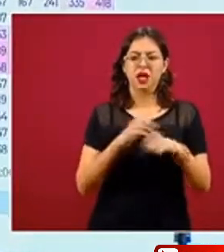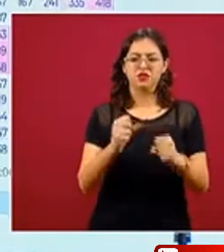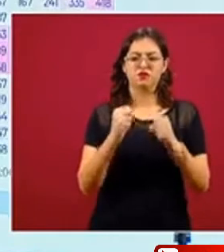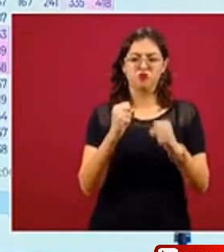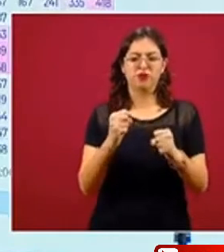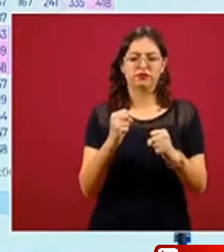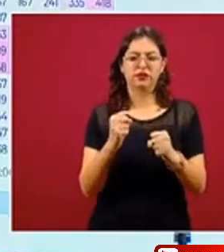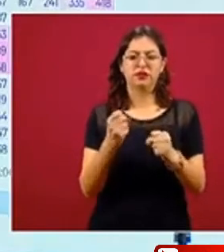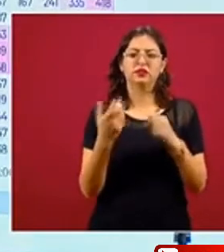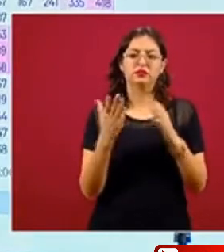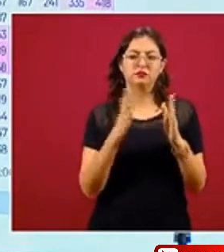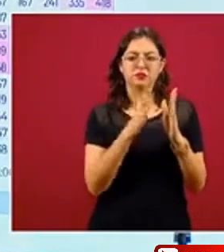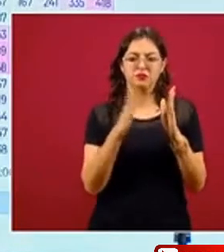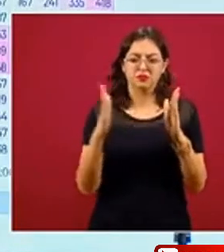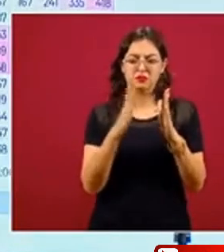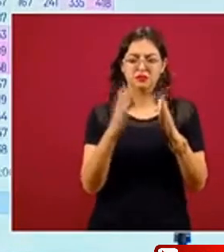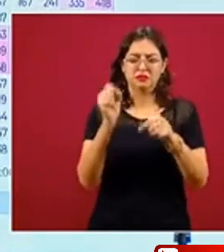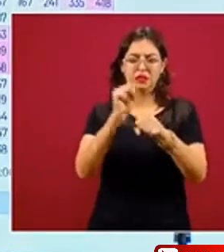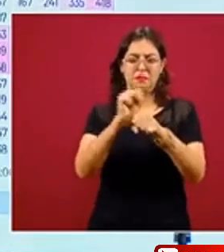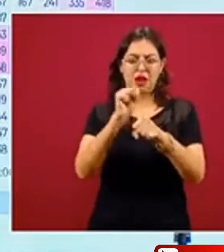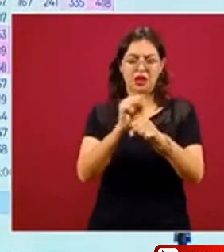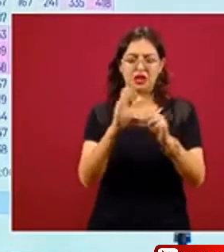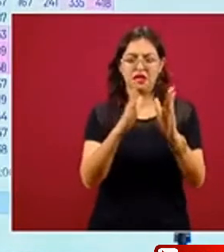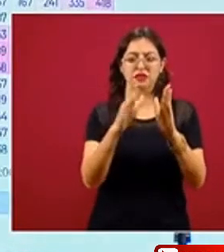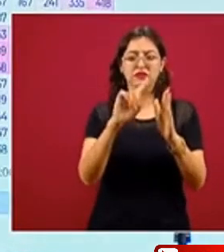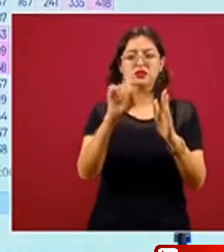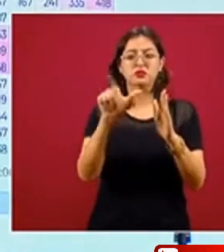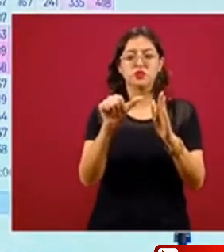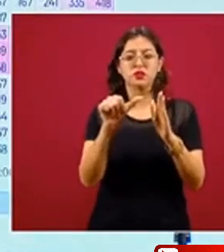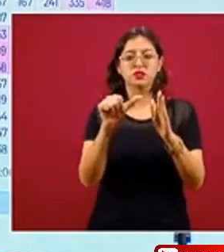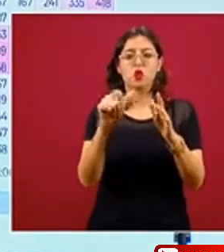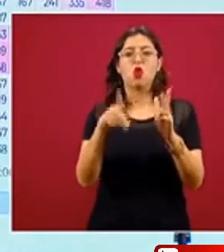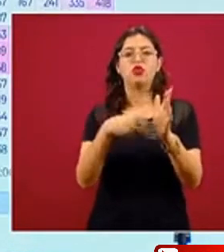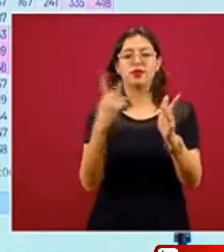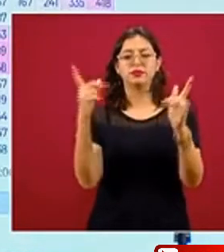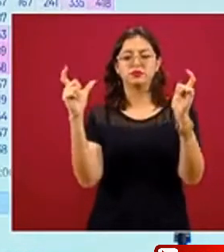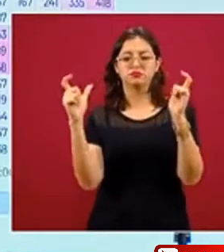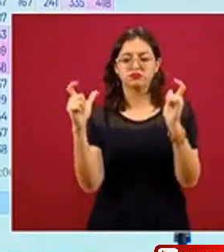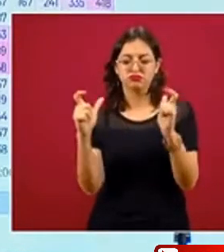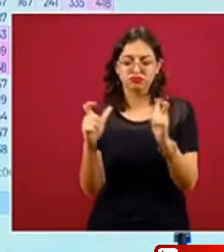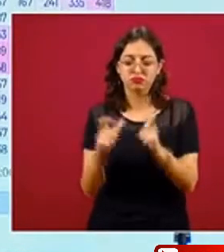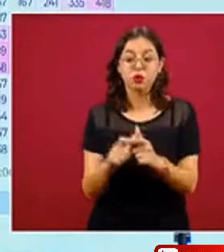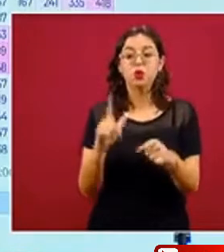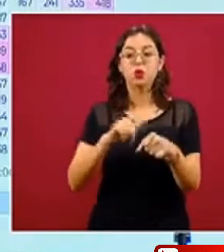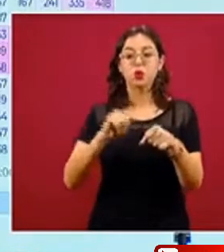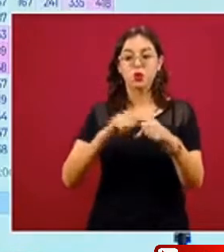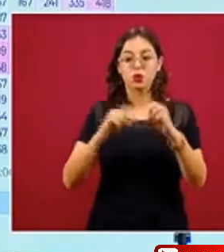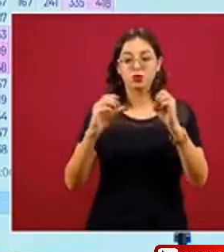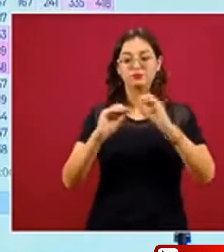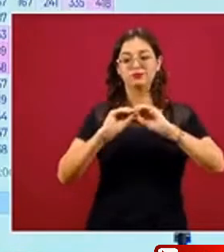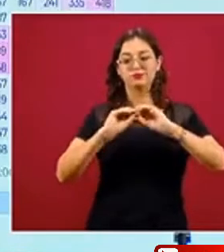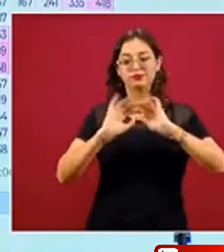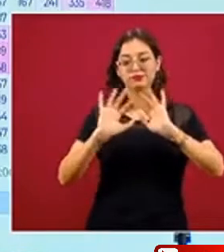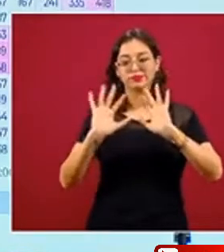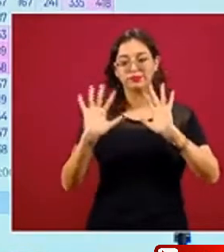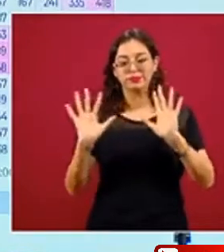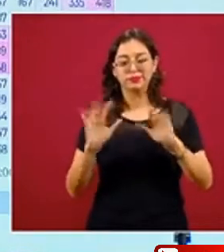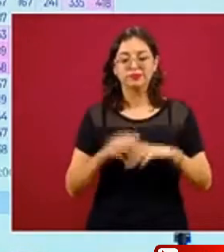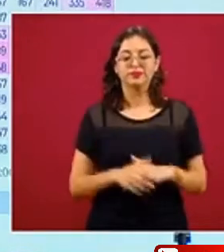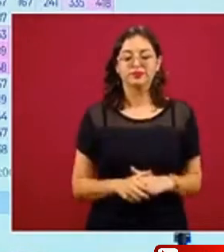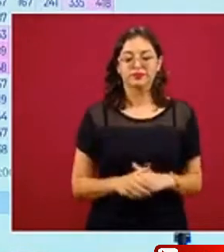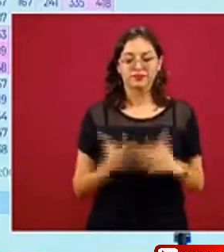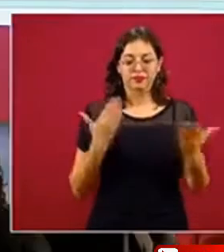Aquí, en esta semana, y luego empieza a palidecer. Lo vamos a ver en forma gráfica